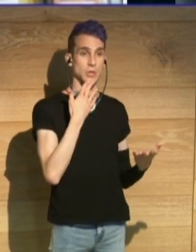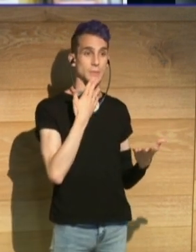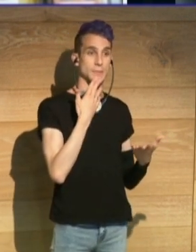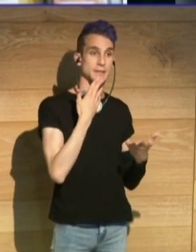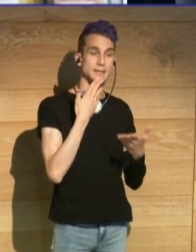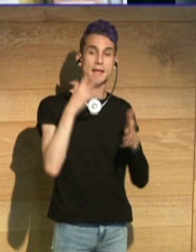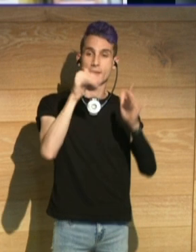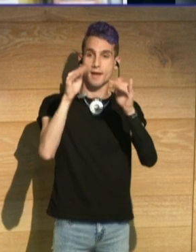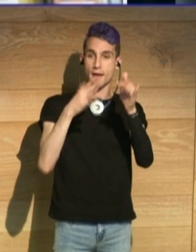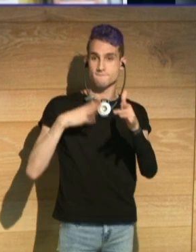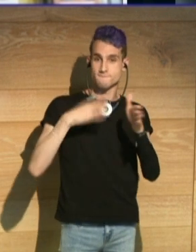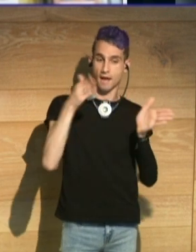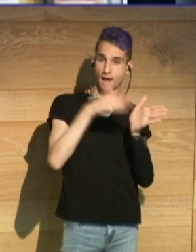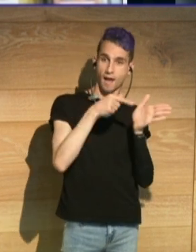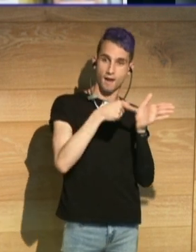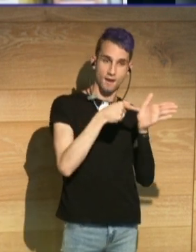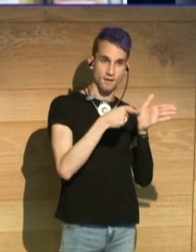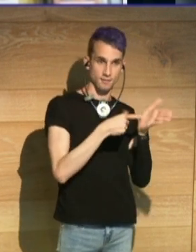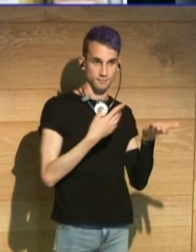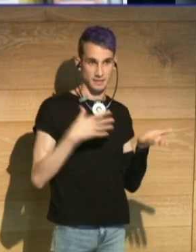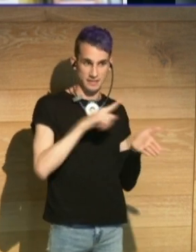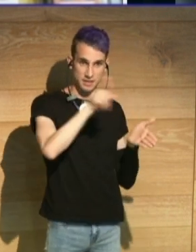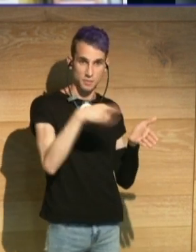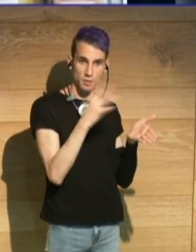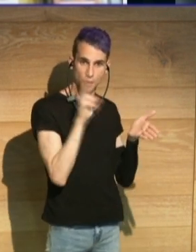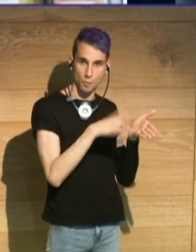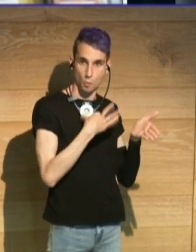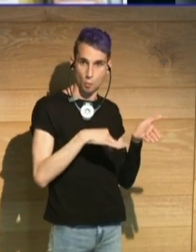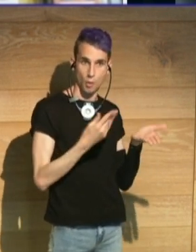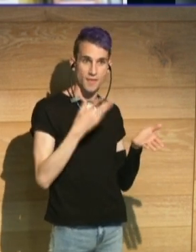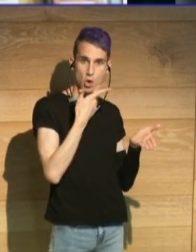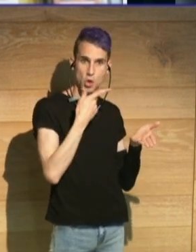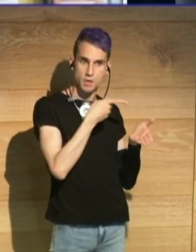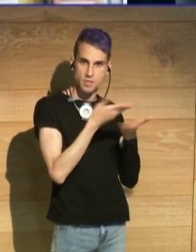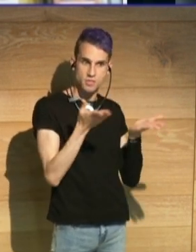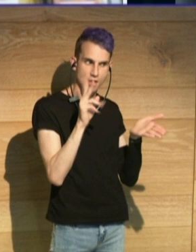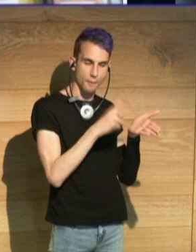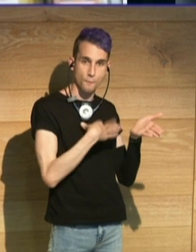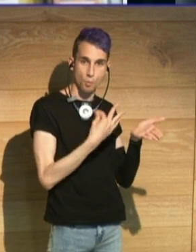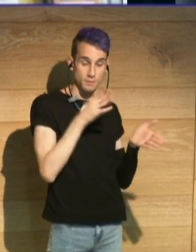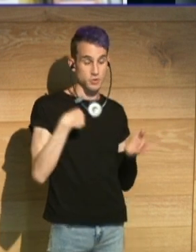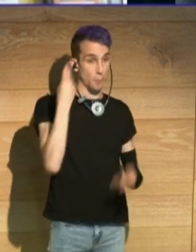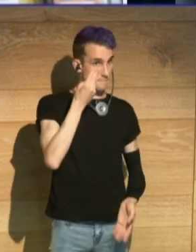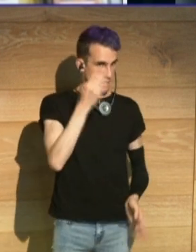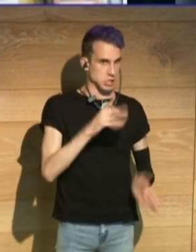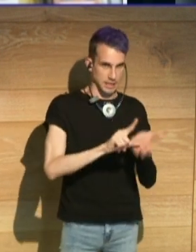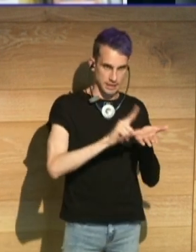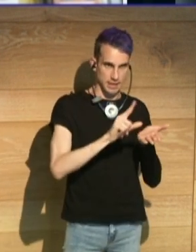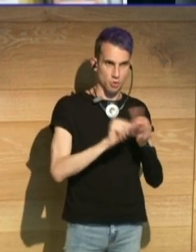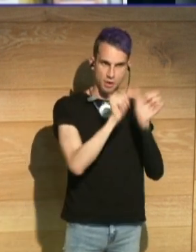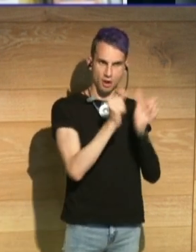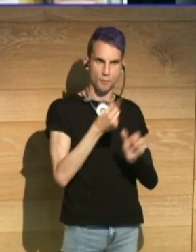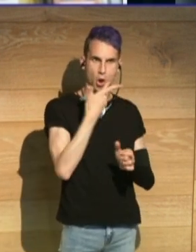el reino del conocimiento está abierto para todos vosotros, porque creo que la literatura es una forma de conocimiento, y con este